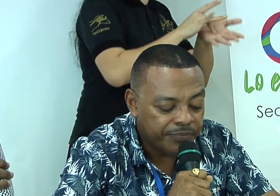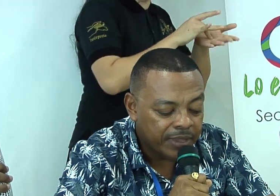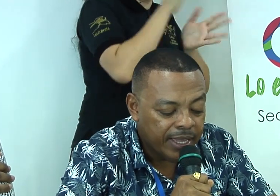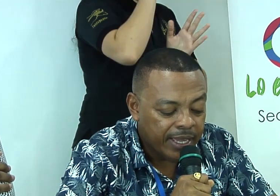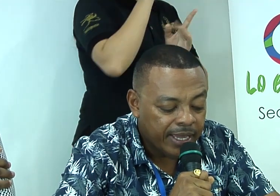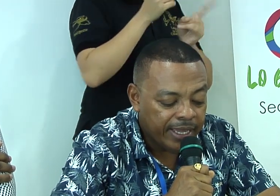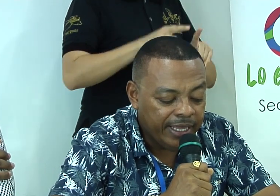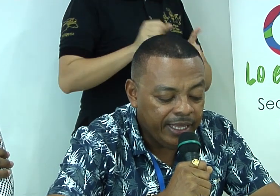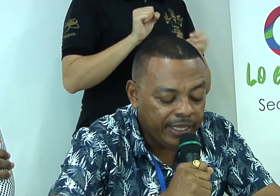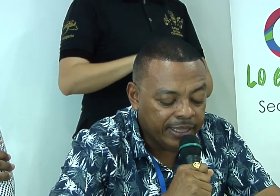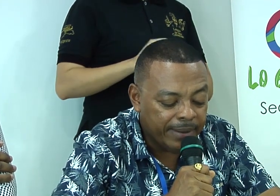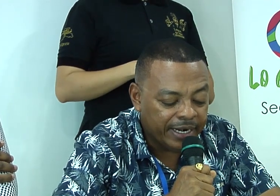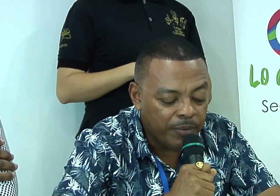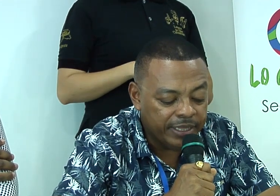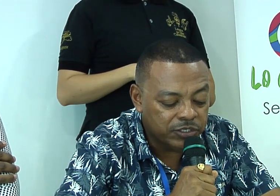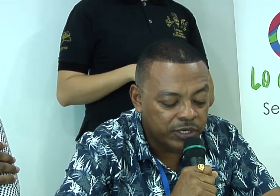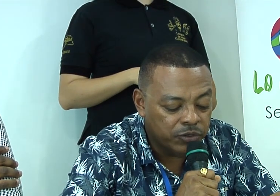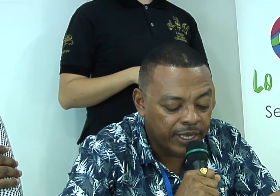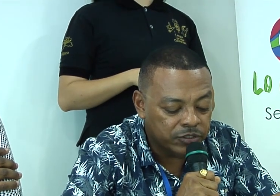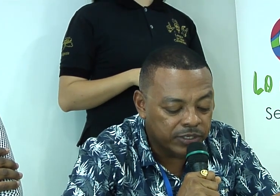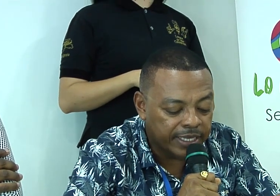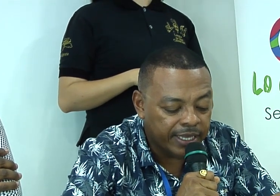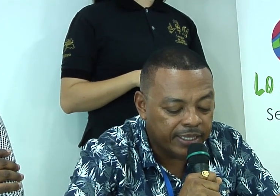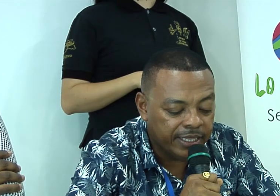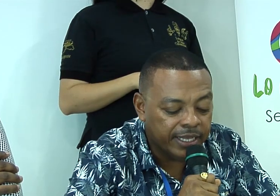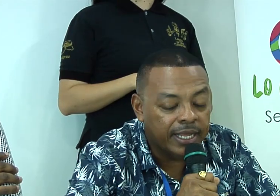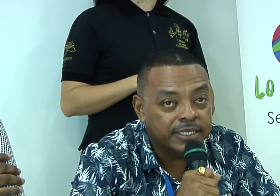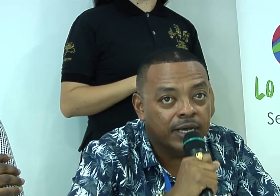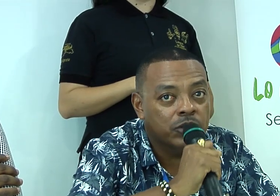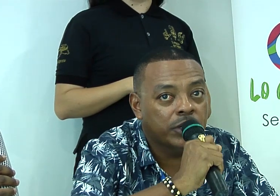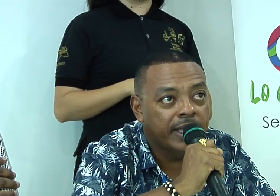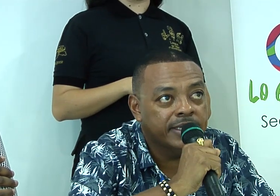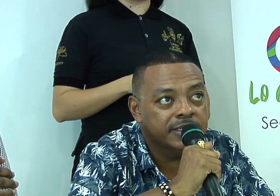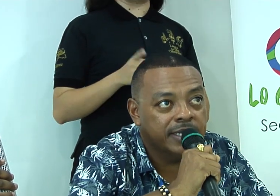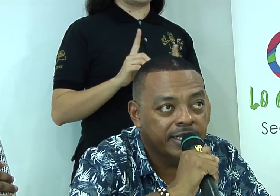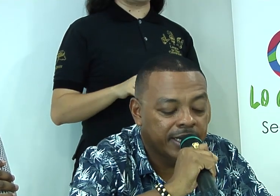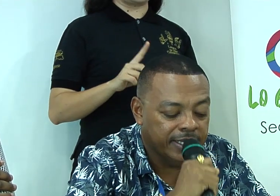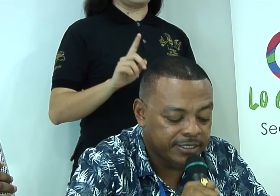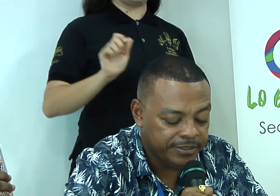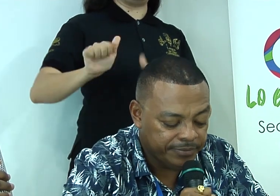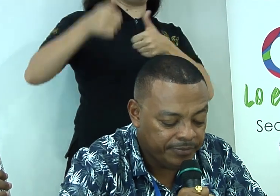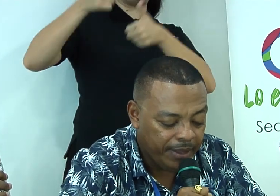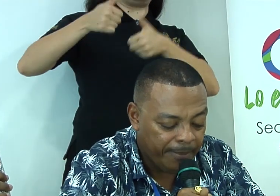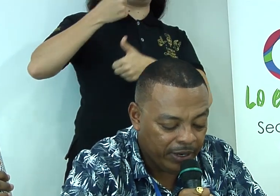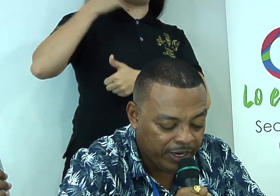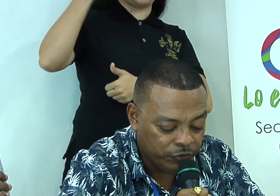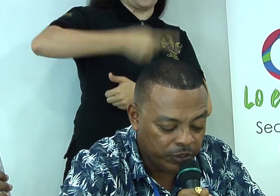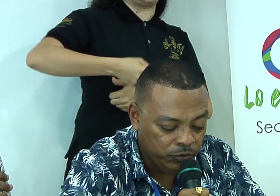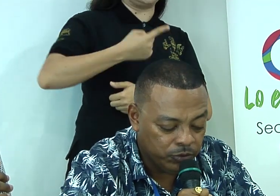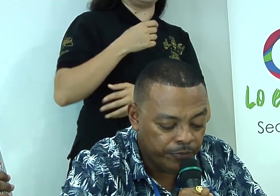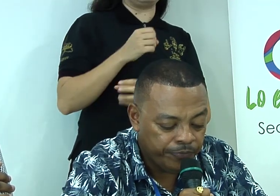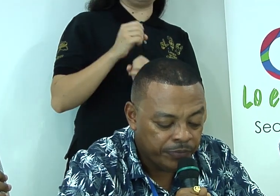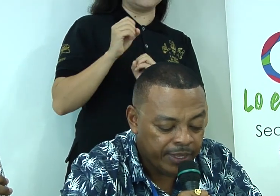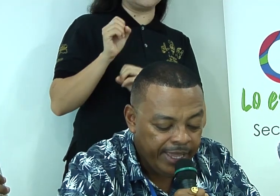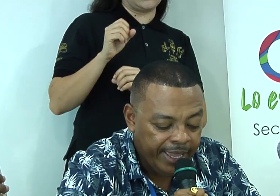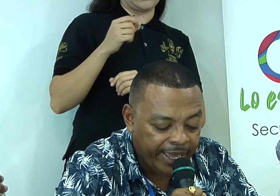además y demás recomendaciones y obligaciones que dicten las autoridades sanitarias. Parágrafo